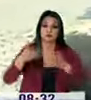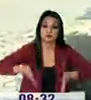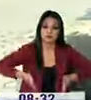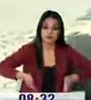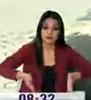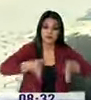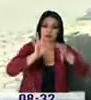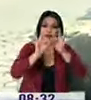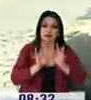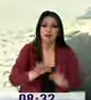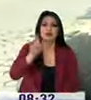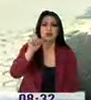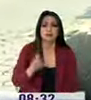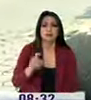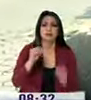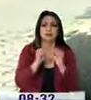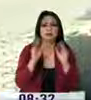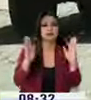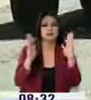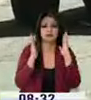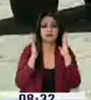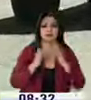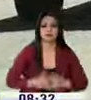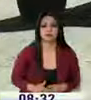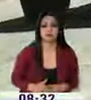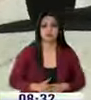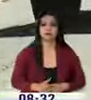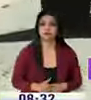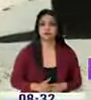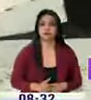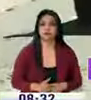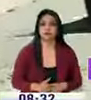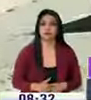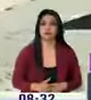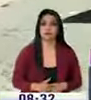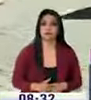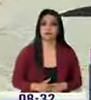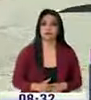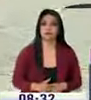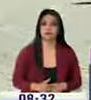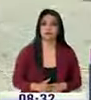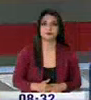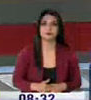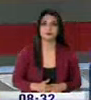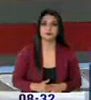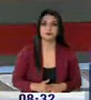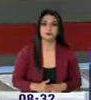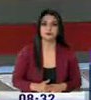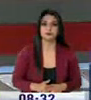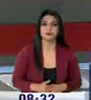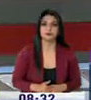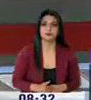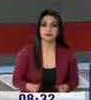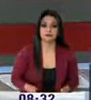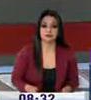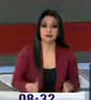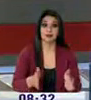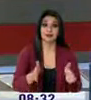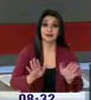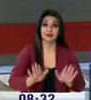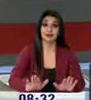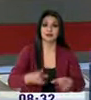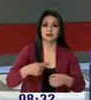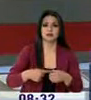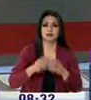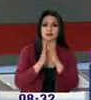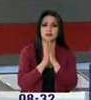calles, necesitamos un poco más de atención. En Quito informó Adriana Rojas. Muchas de las calles de Quito están en ese